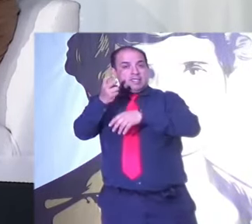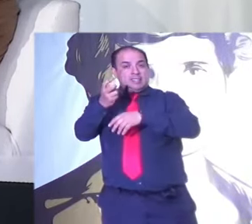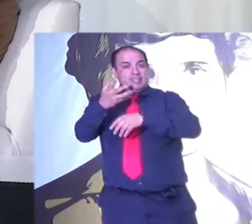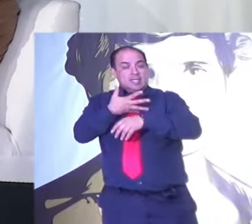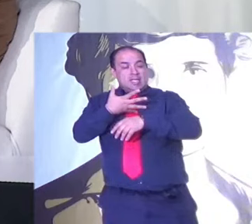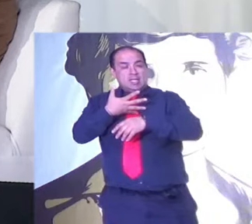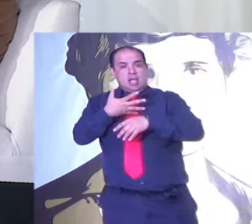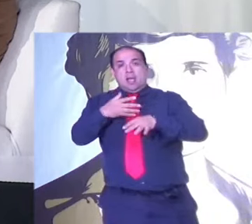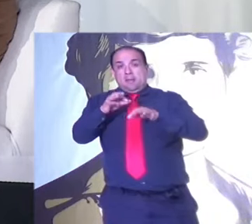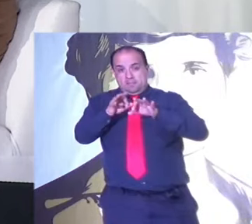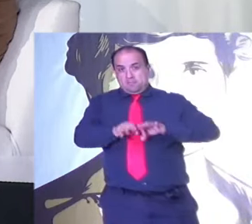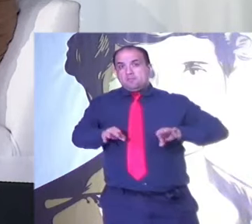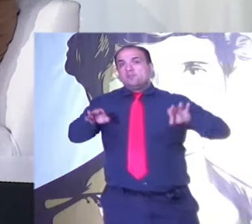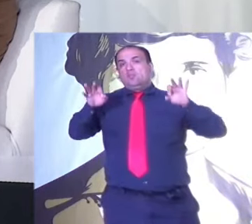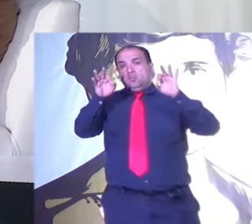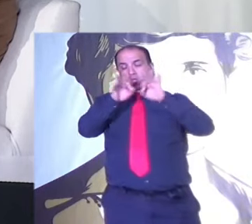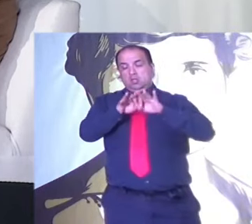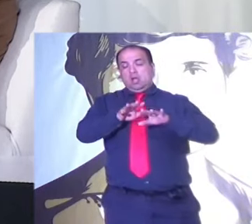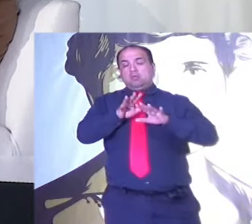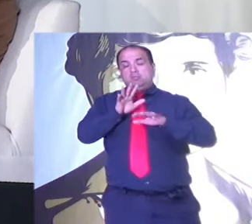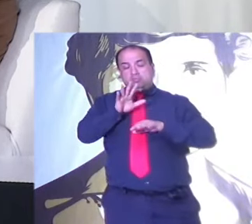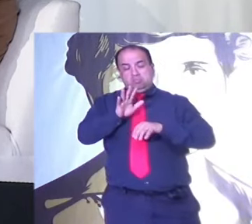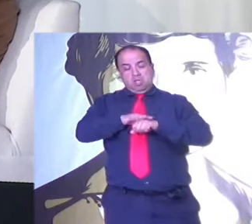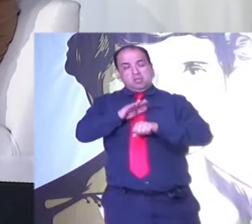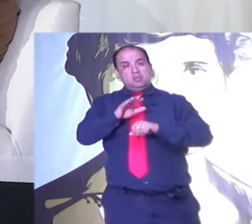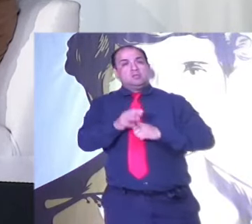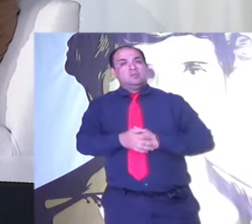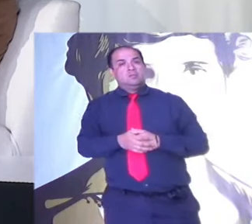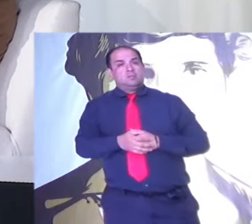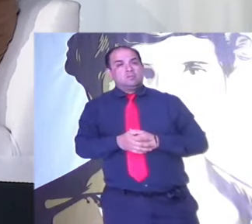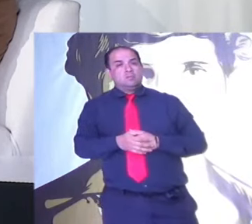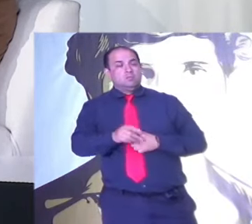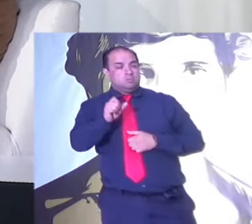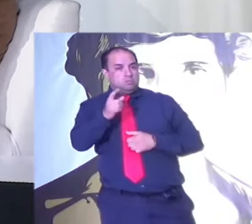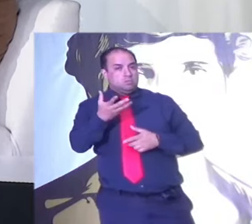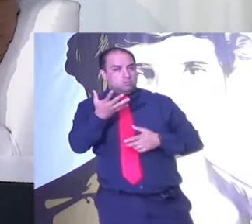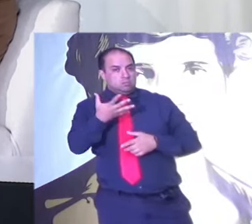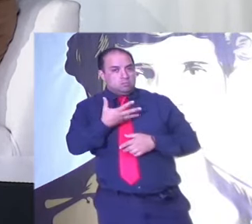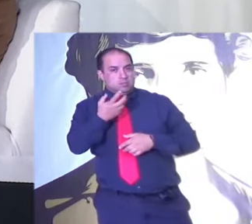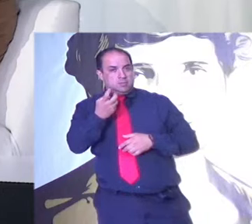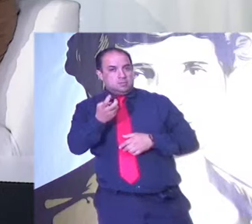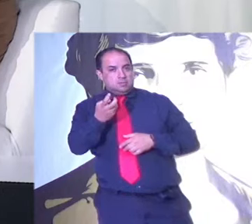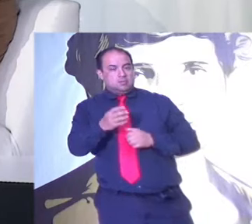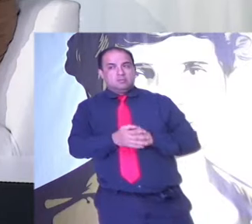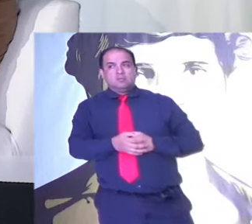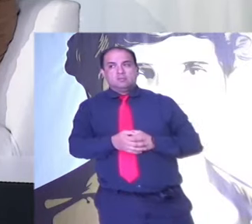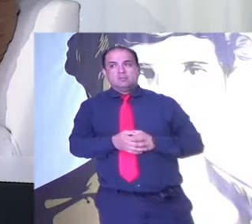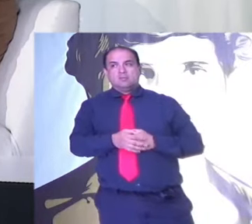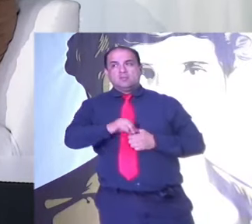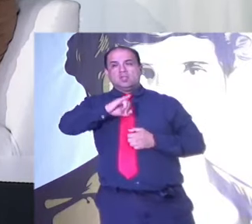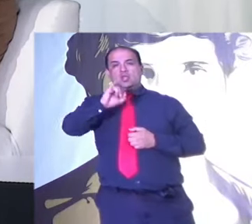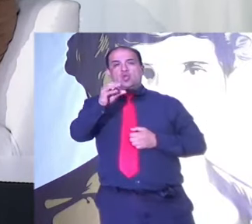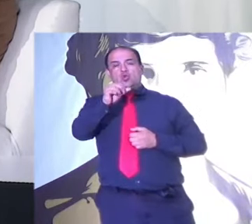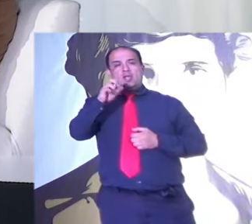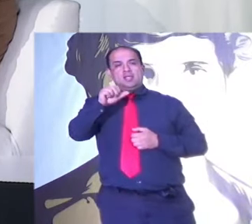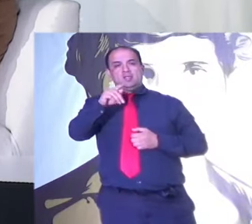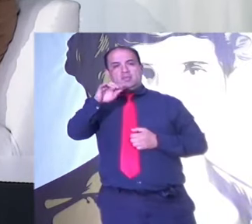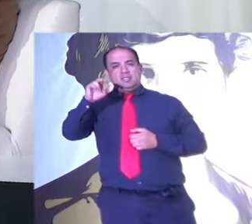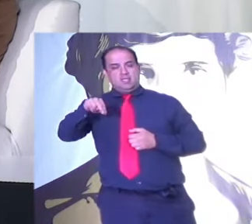cierta resonancia, ¿no? Y bueno, el hecho de que sea, refiriéndose a Joan Sebastián, emparenta el